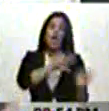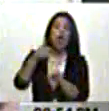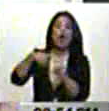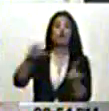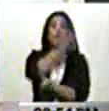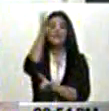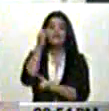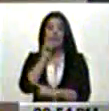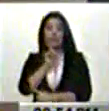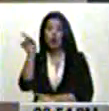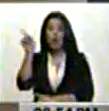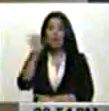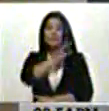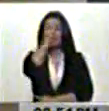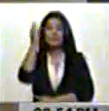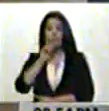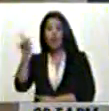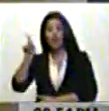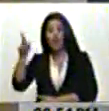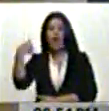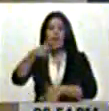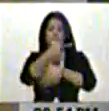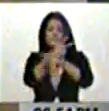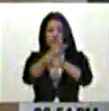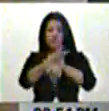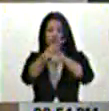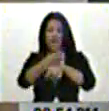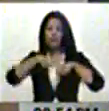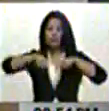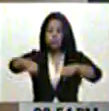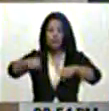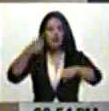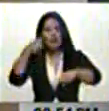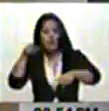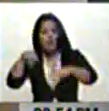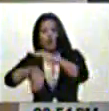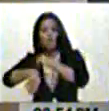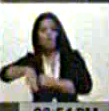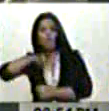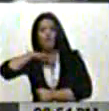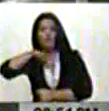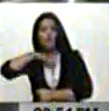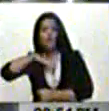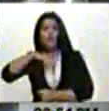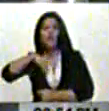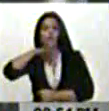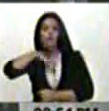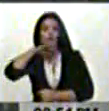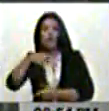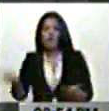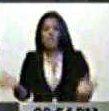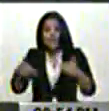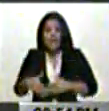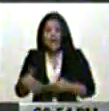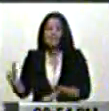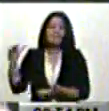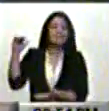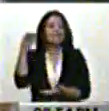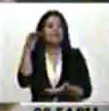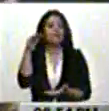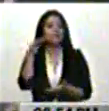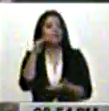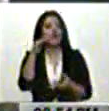Barquisimeto, esa cantidad de pañales, y aquí en plena flagrancia saliendo una persona que pretendía